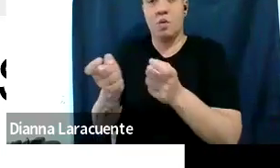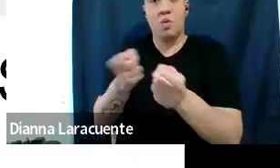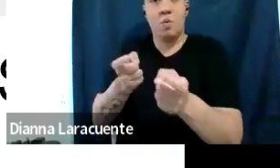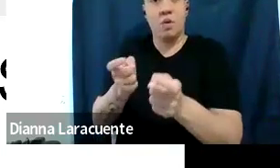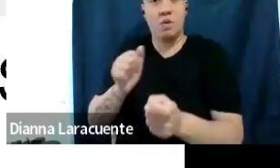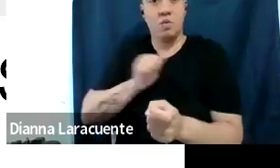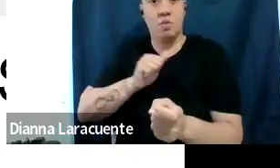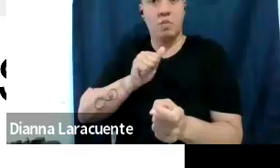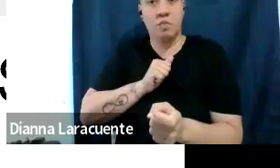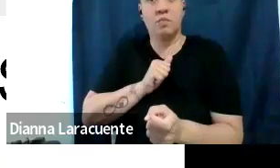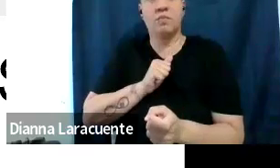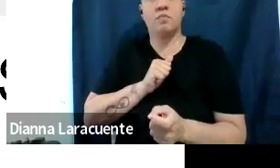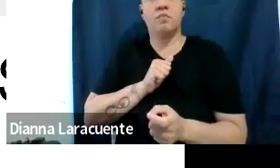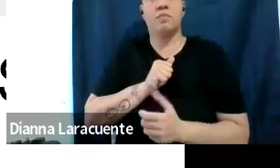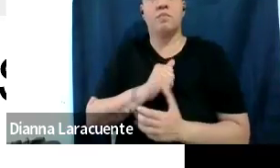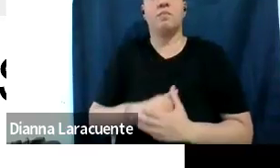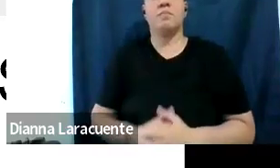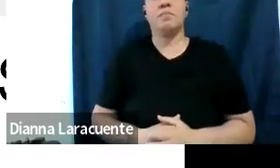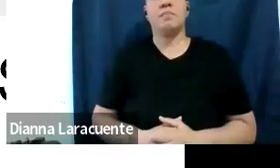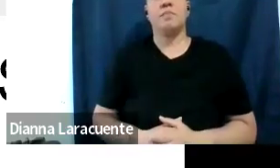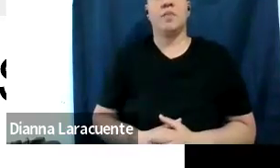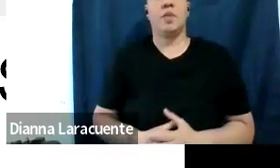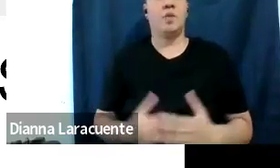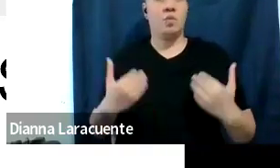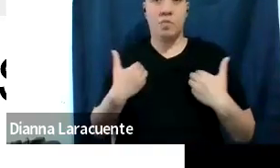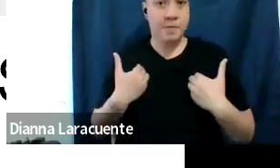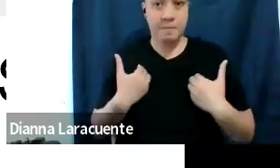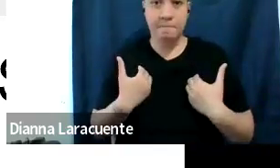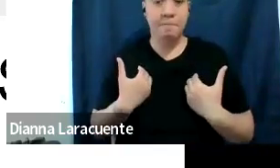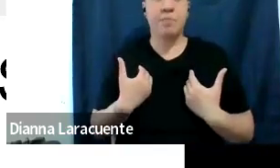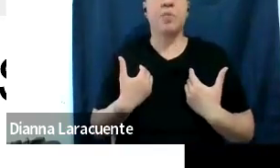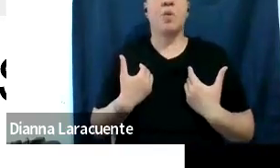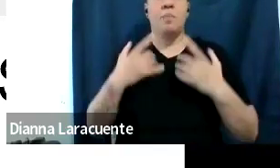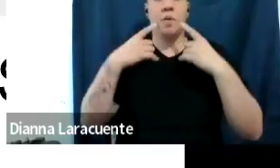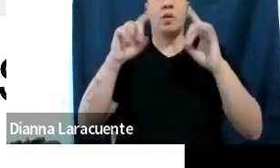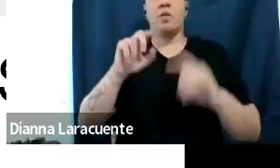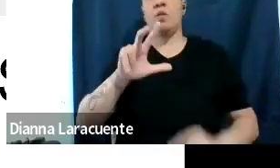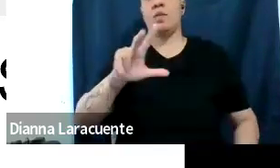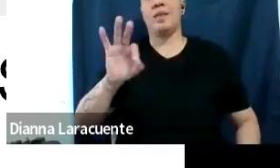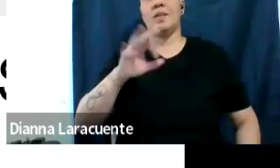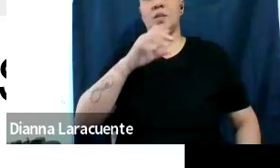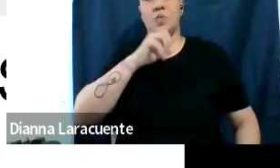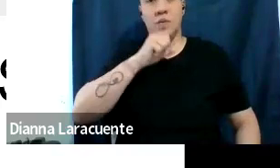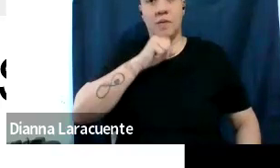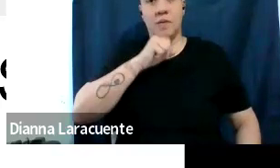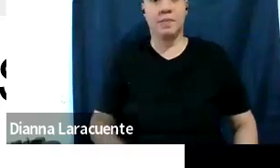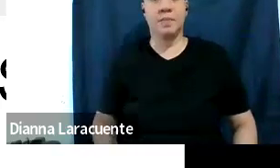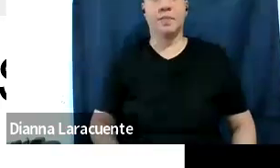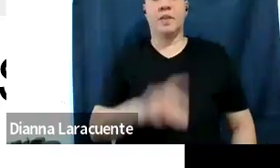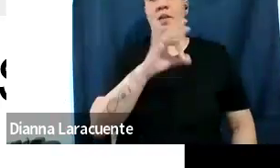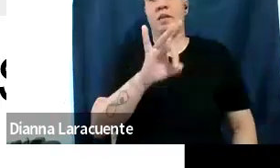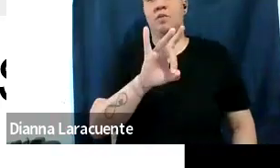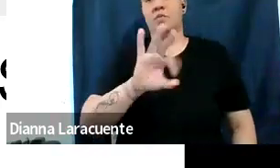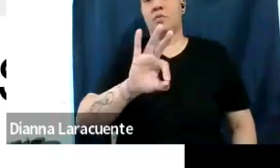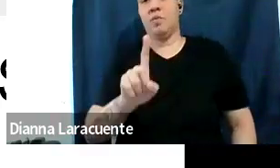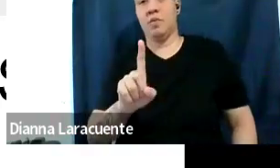el self-government que va a ser después, no lo teníamos, lo consigue a los 39 años. Fíjense, del